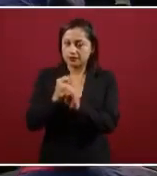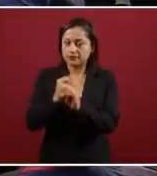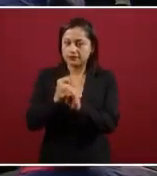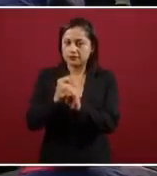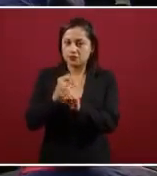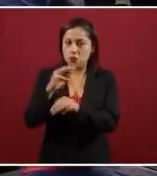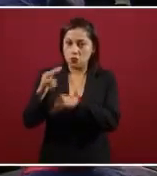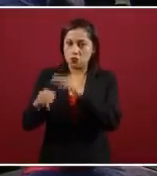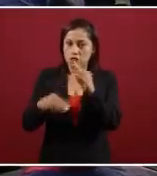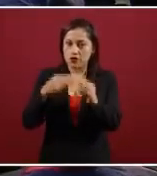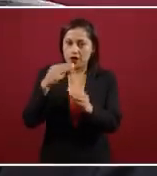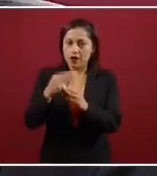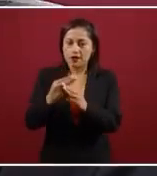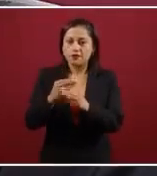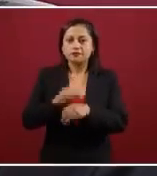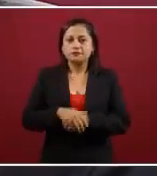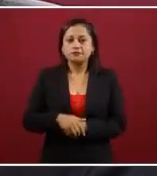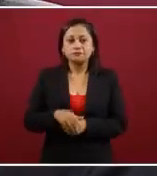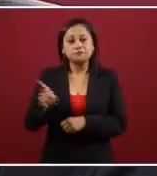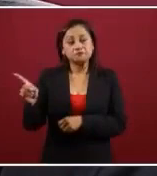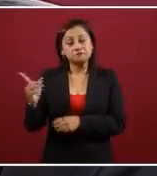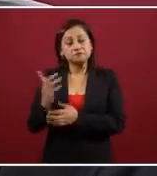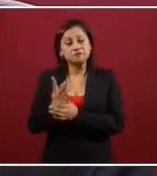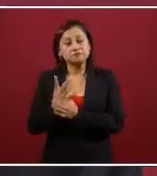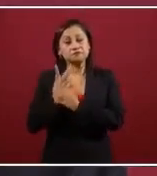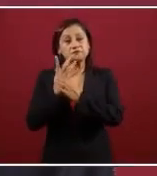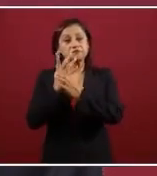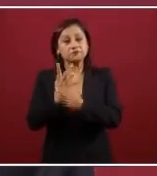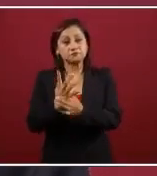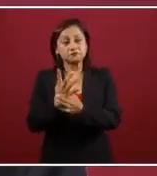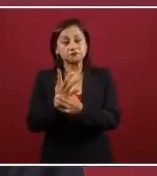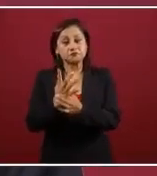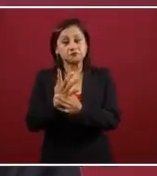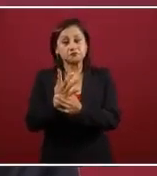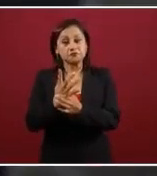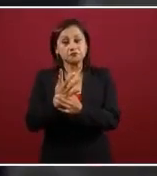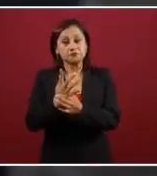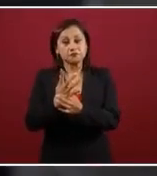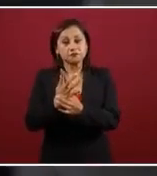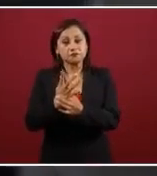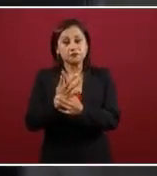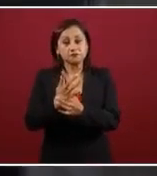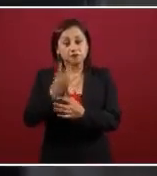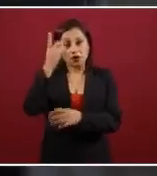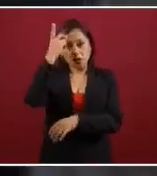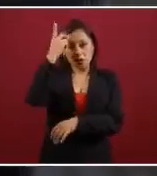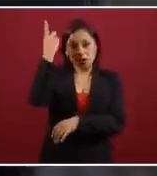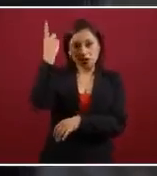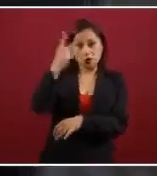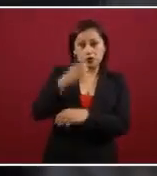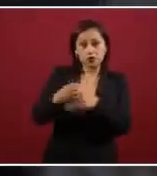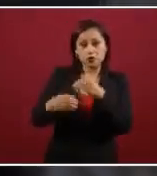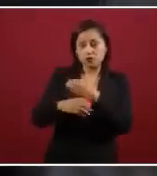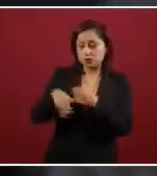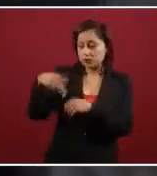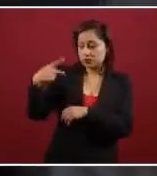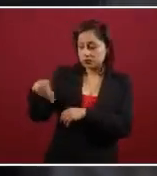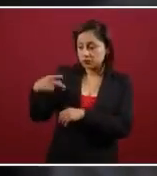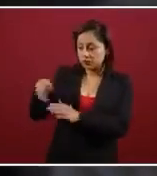mundial, declaró que todos los bienes incautados de él se iban a designar para los